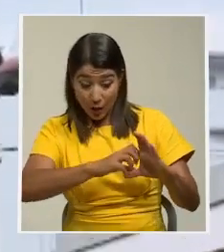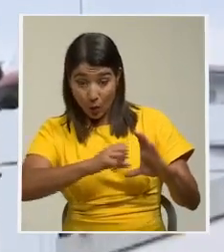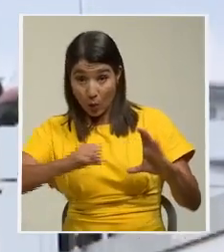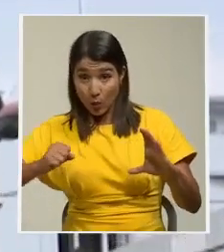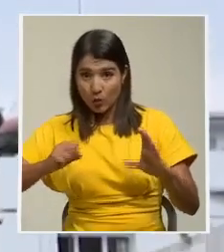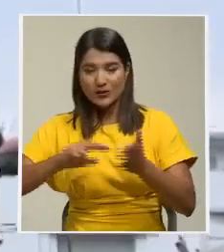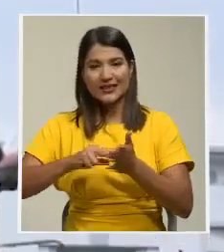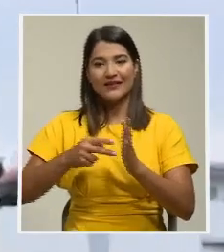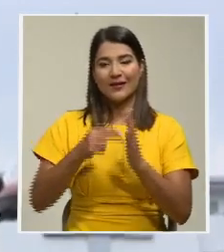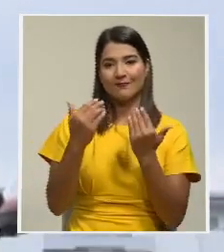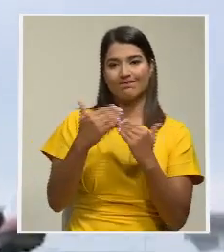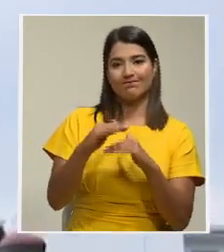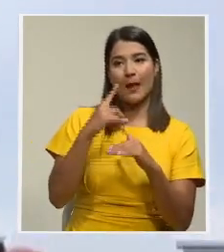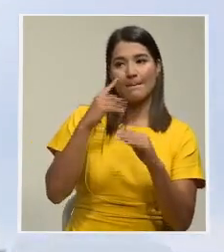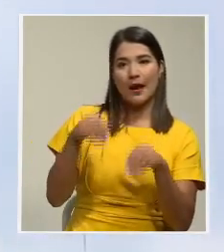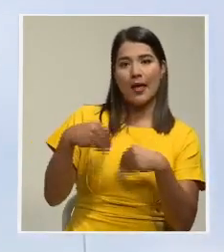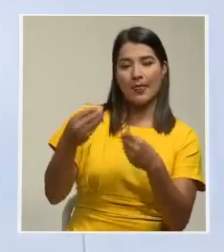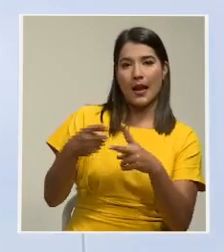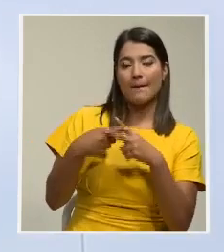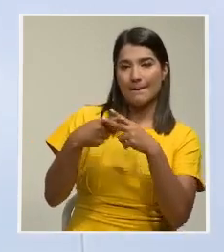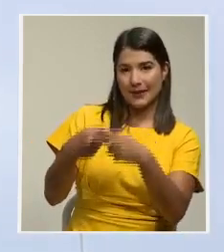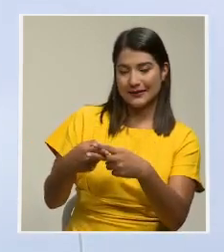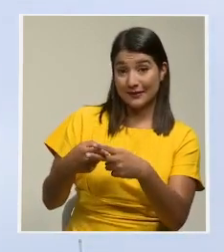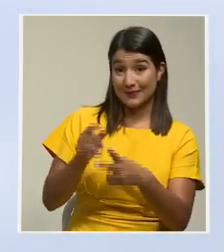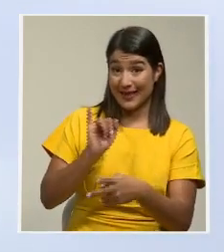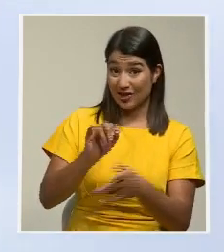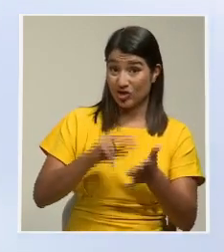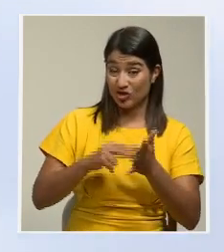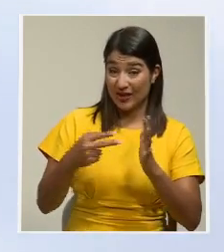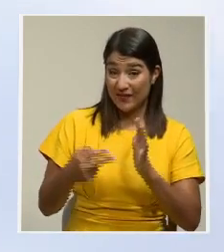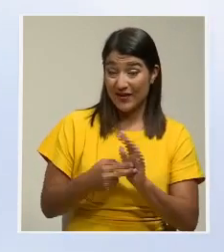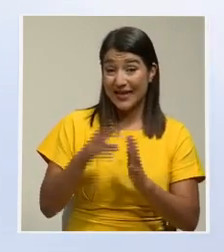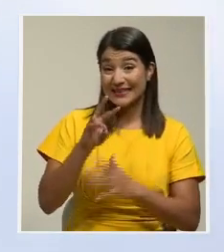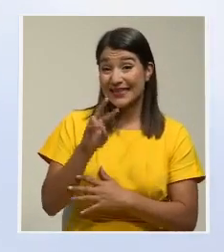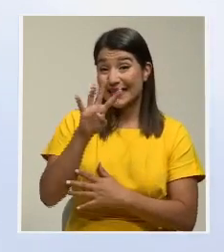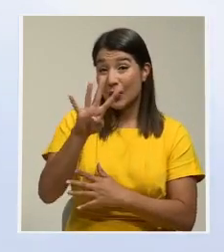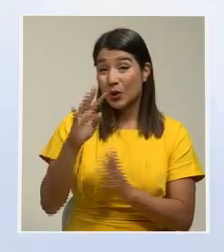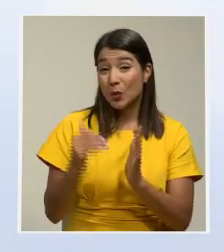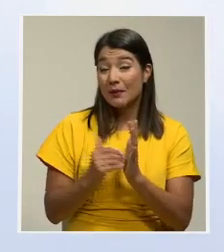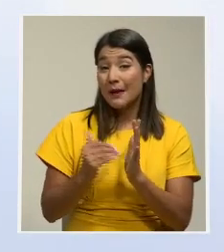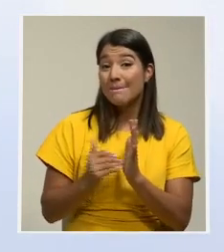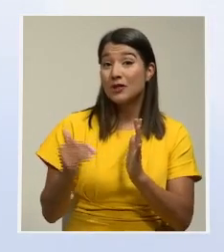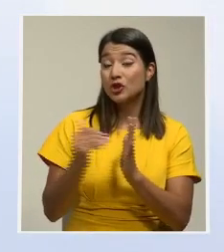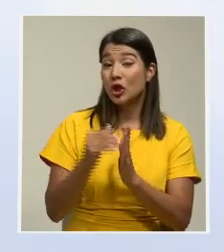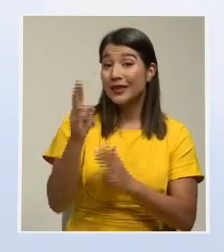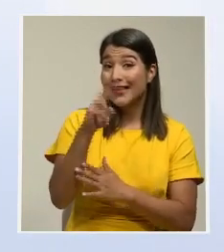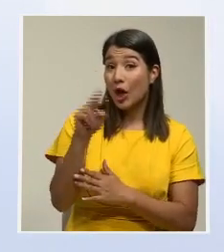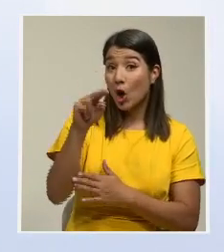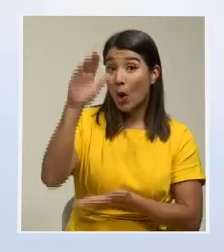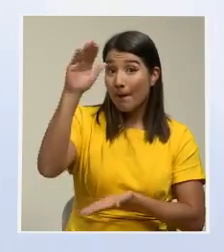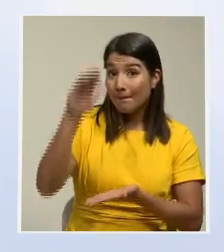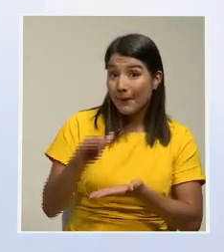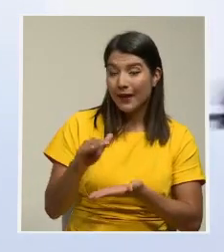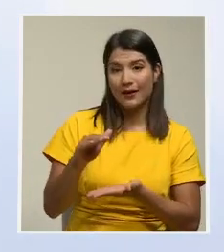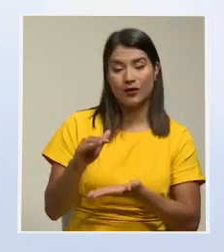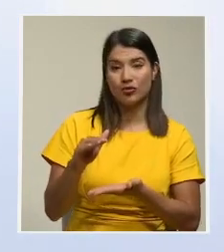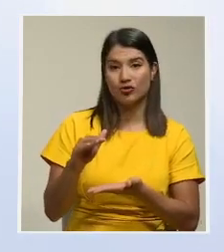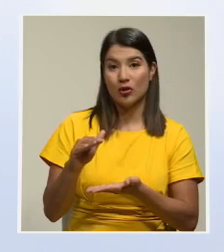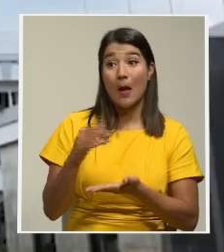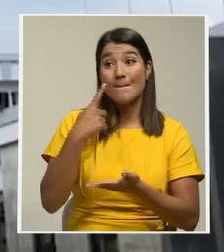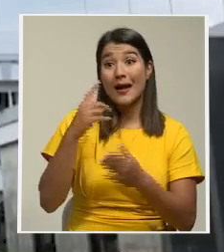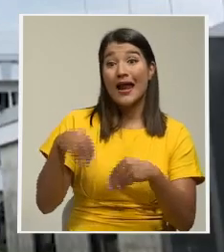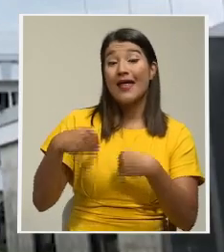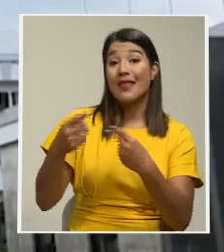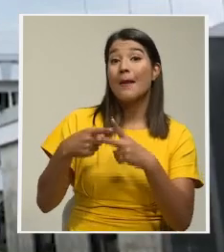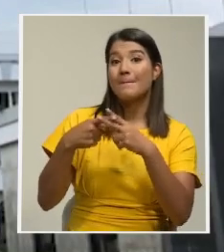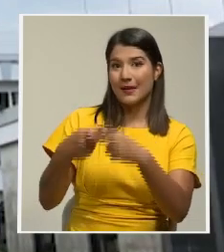de préstamos. Alfaro recalcó que esto significaría 74.000 millones de colones que se dejarían de percibir en créditos